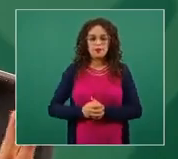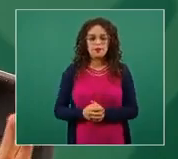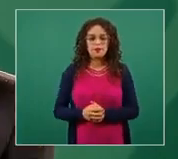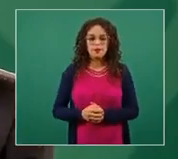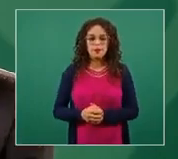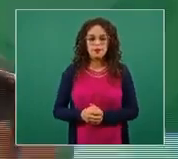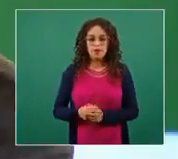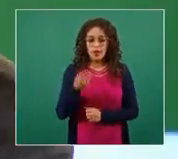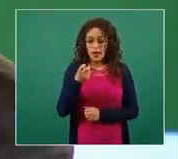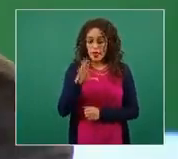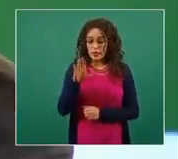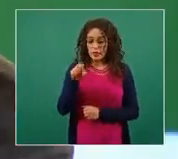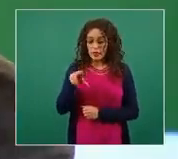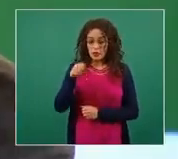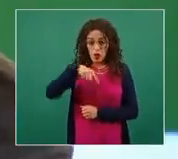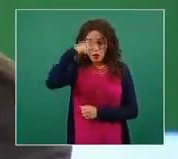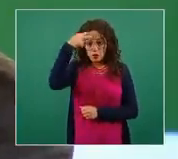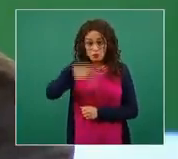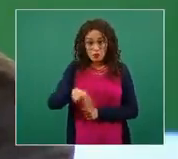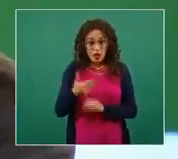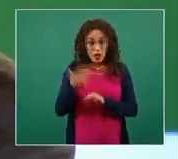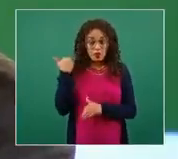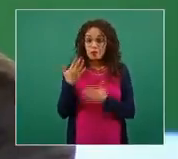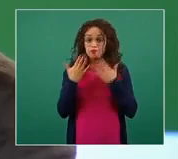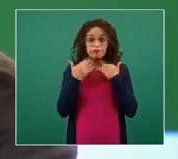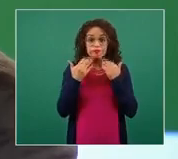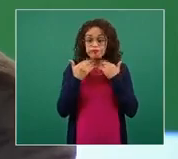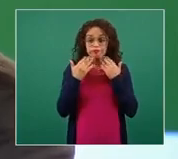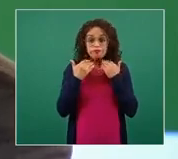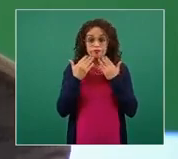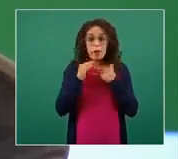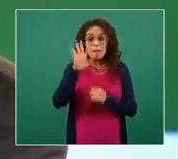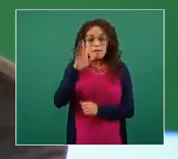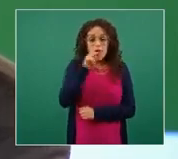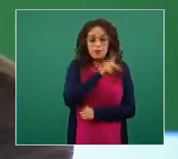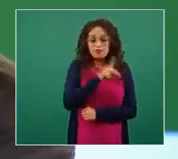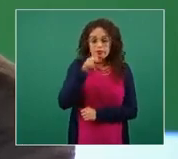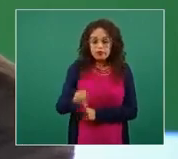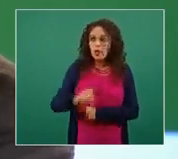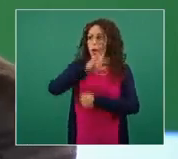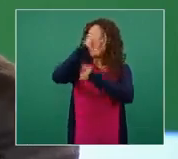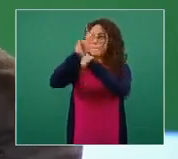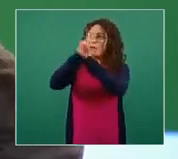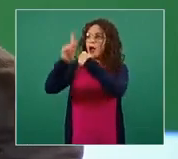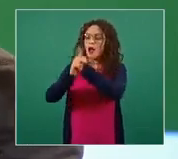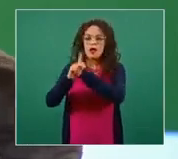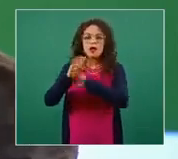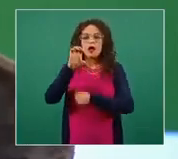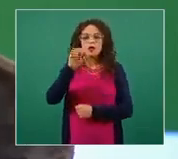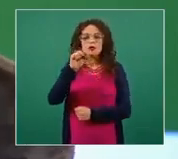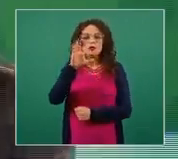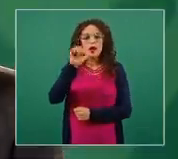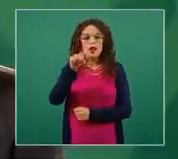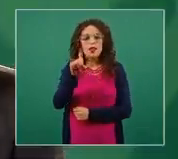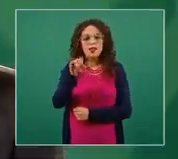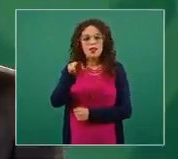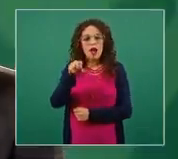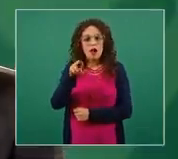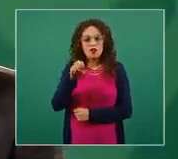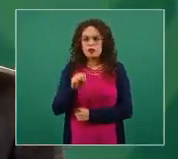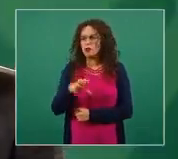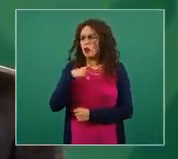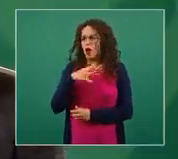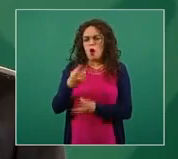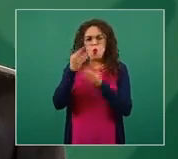Este censo no existía en México y es análogo al que tienen los países escandinavos, que tienen desde hace varias décadas,